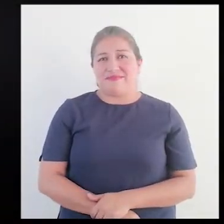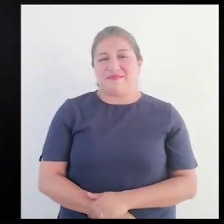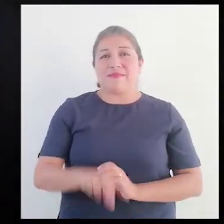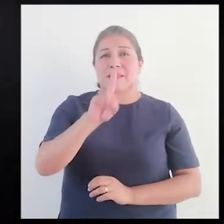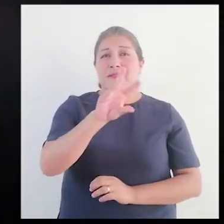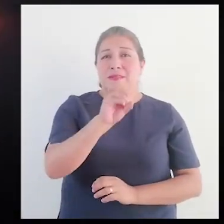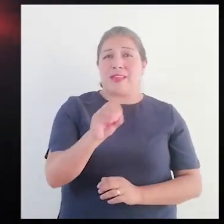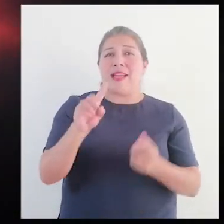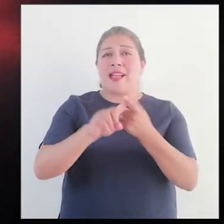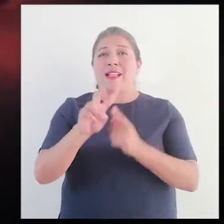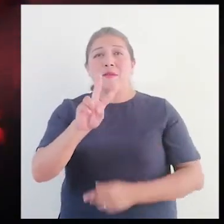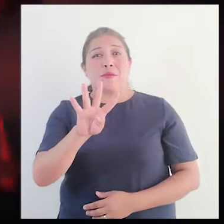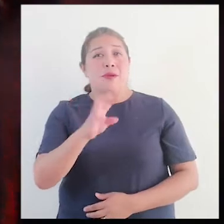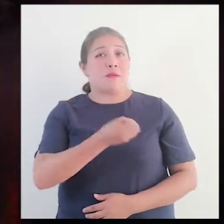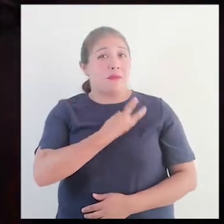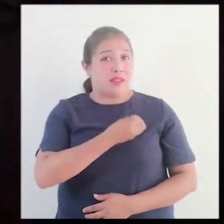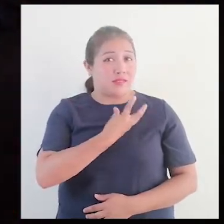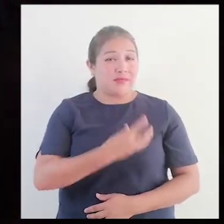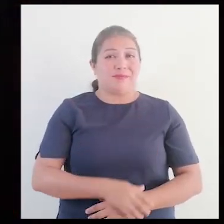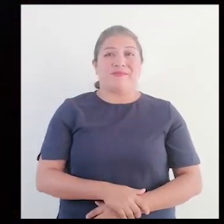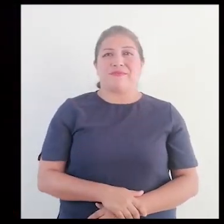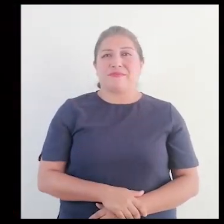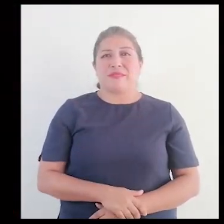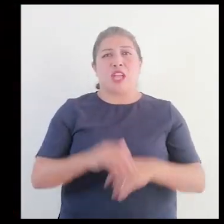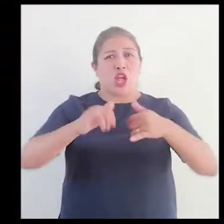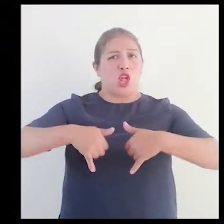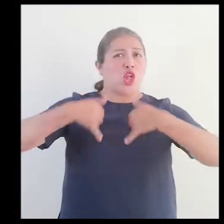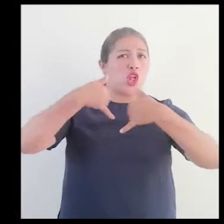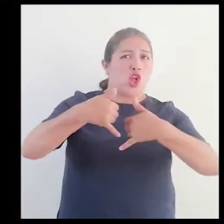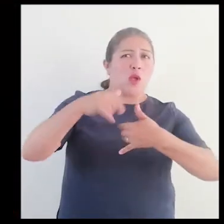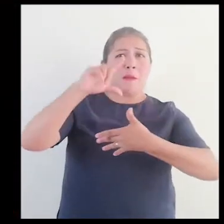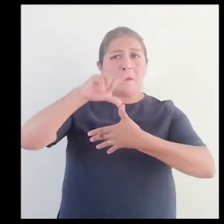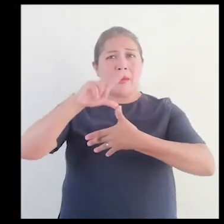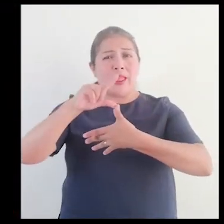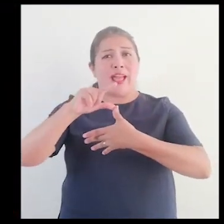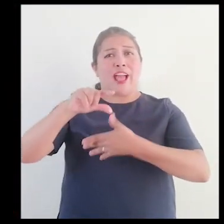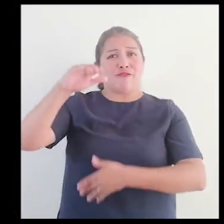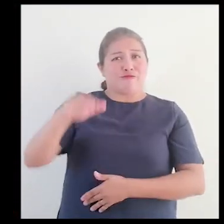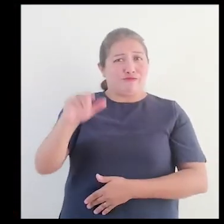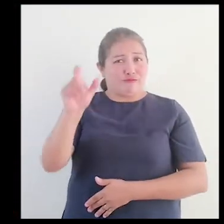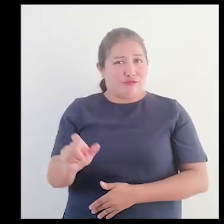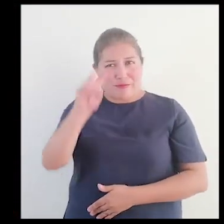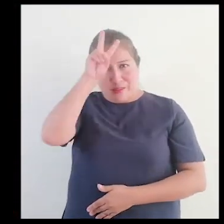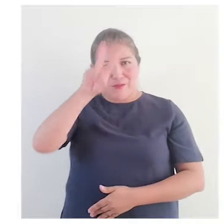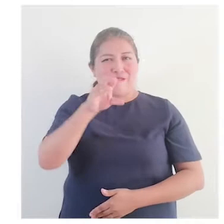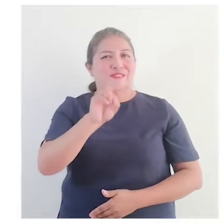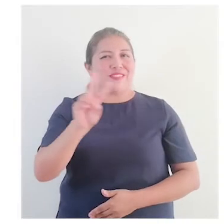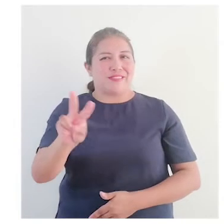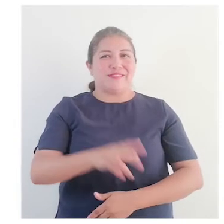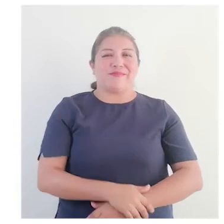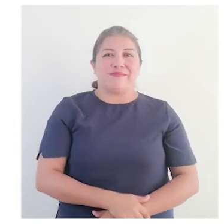Del 20 al 24 de mayo. Copa América de talla baja, Perú 2022.